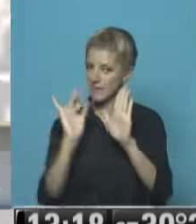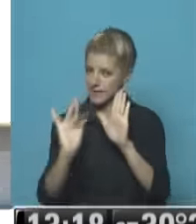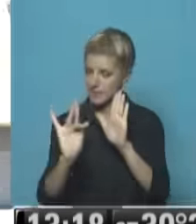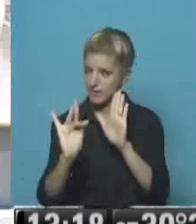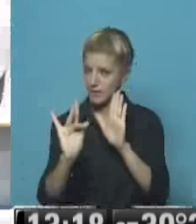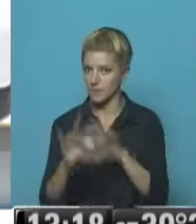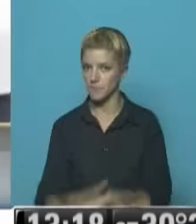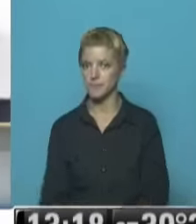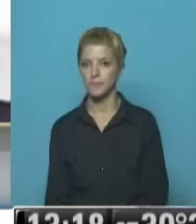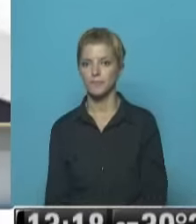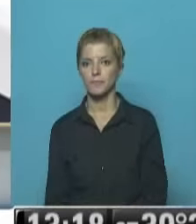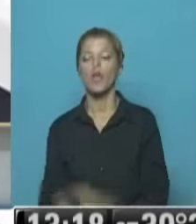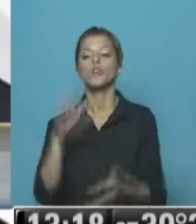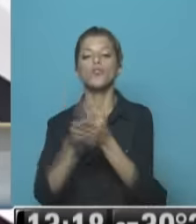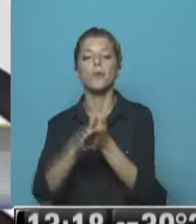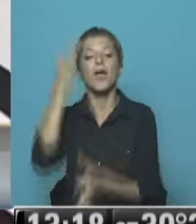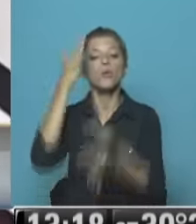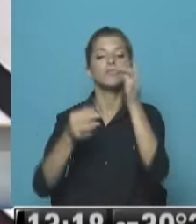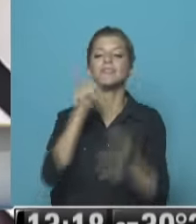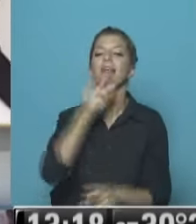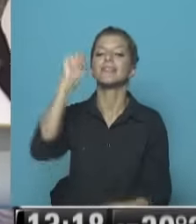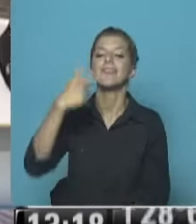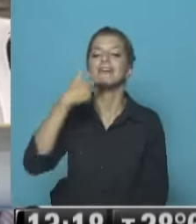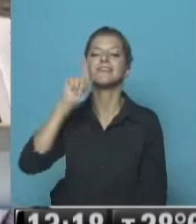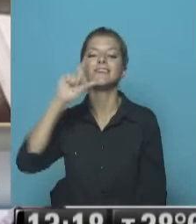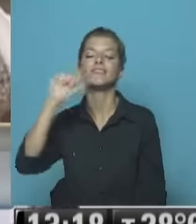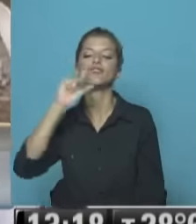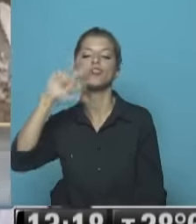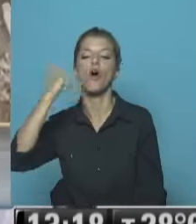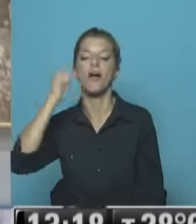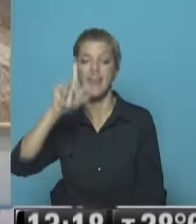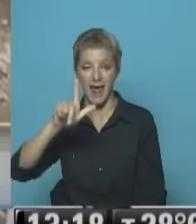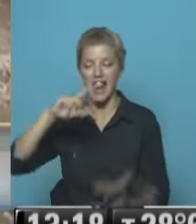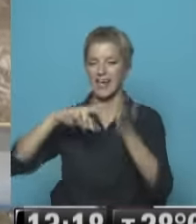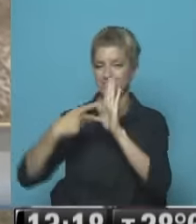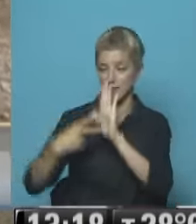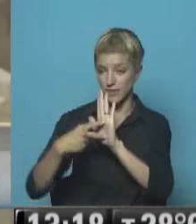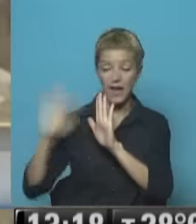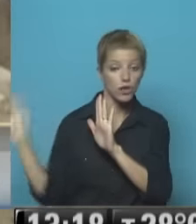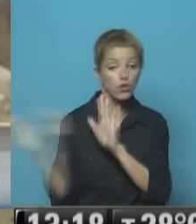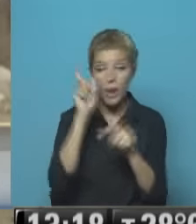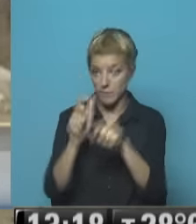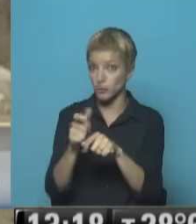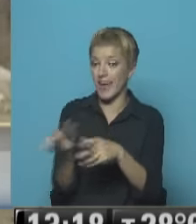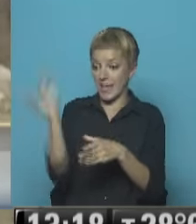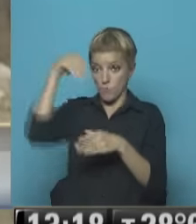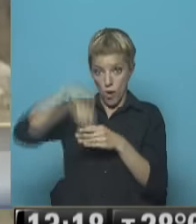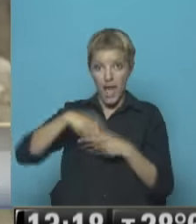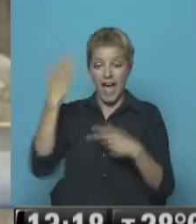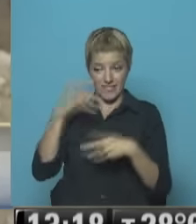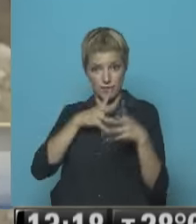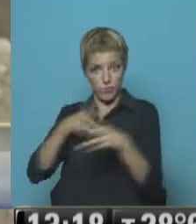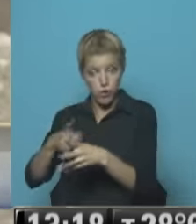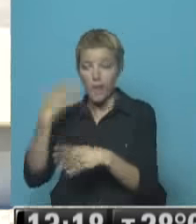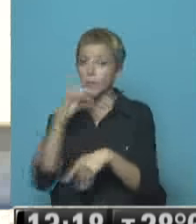paz, la denominada justicia transicional, es decir, la forma en que todos los actores del conflicto armado responderán